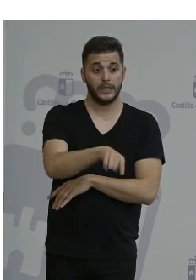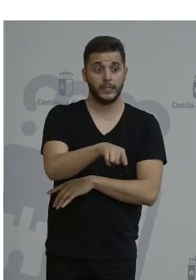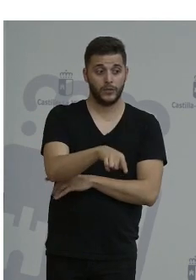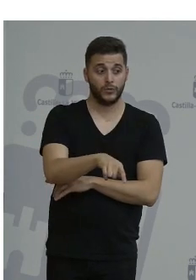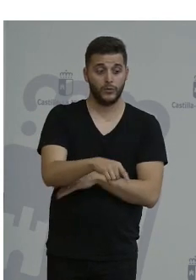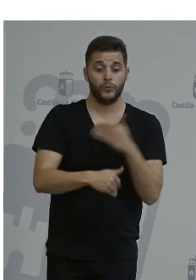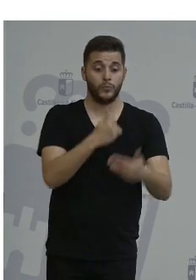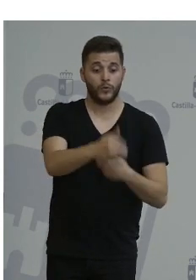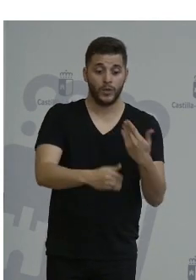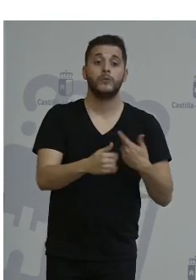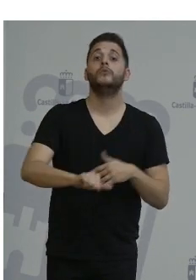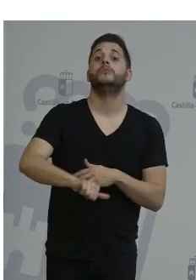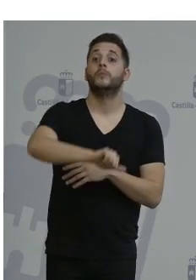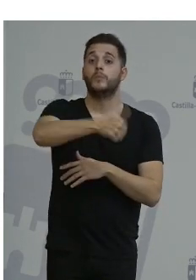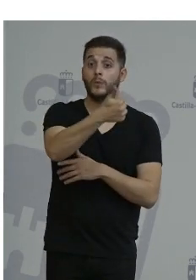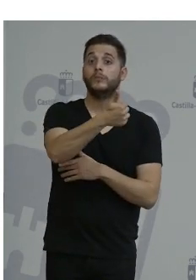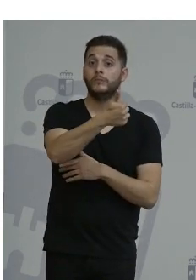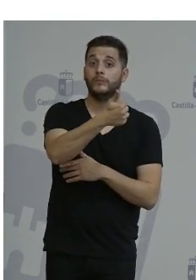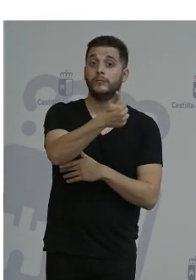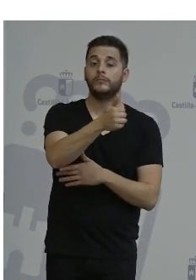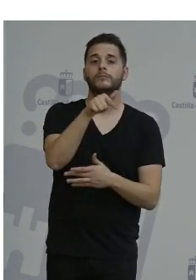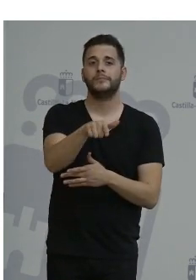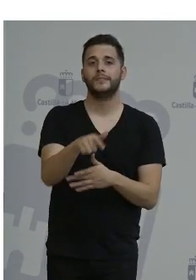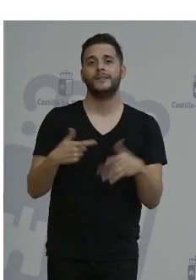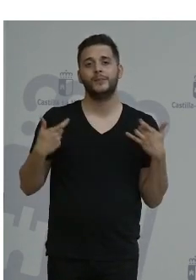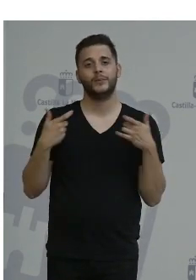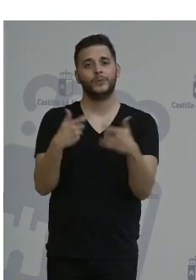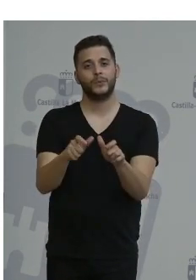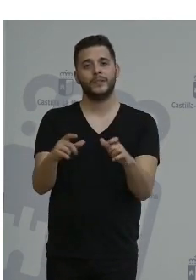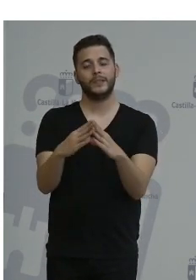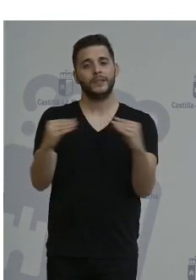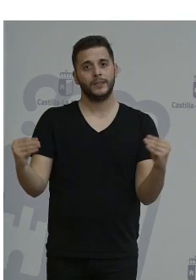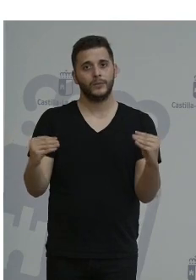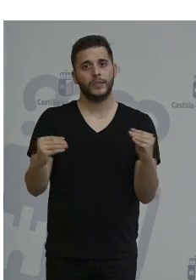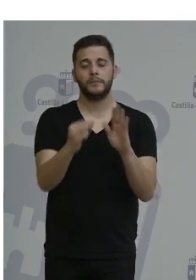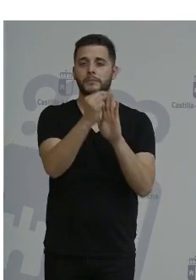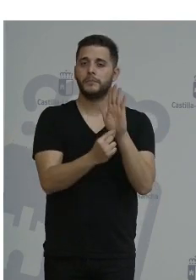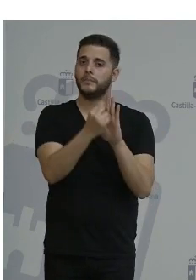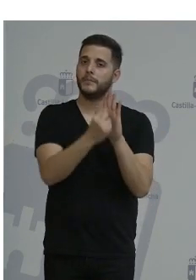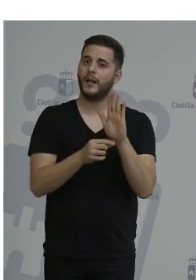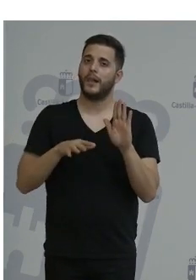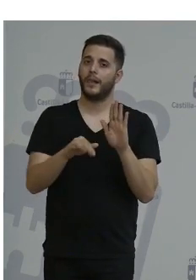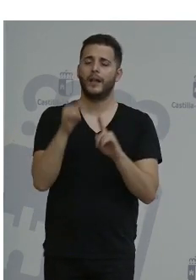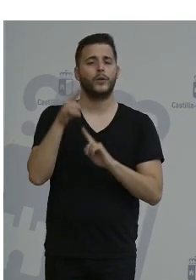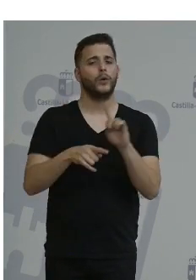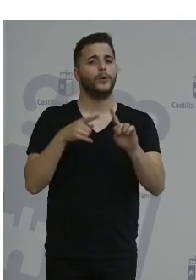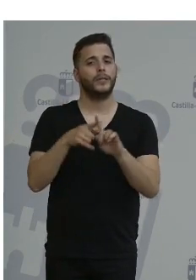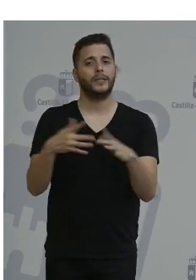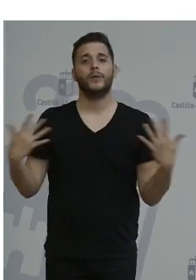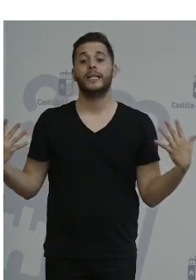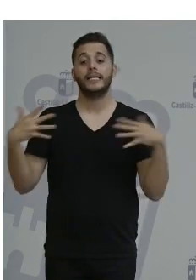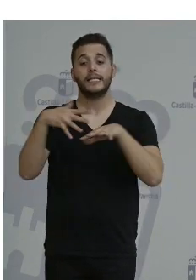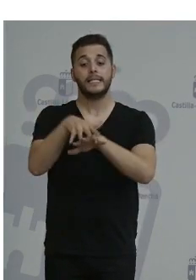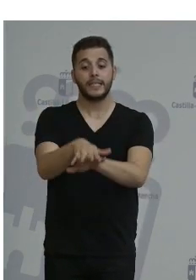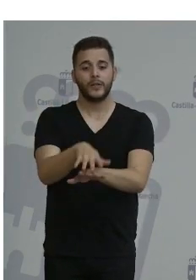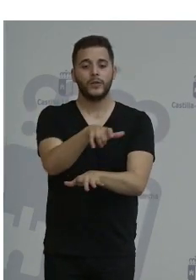procesos la Junta de Andalucía cuenta con una serie de medidas que favorecen la integración de